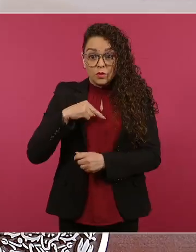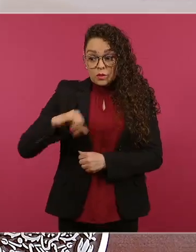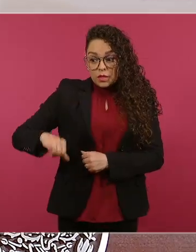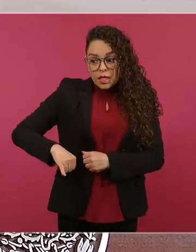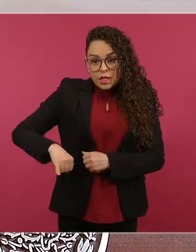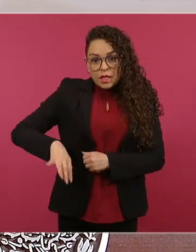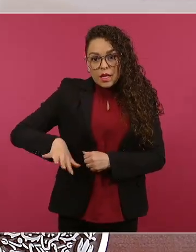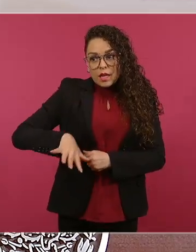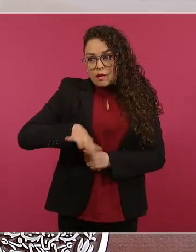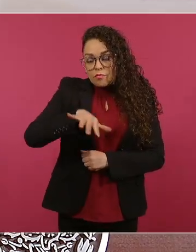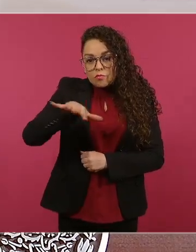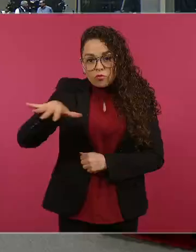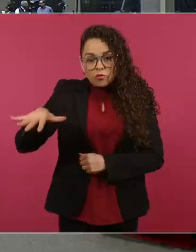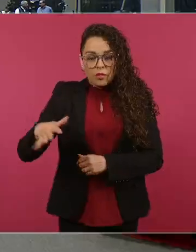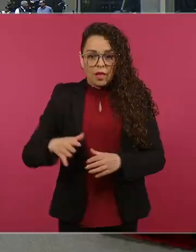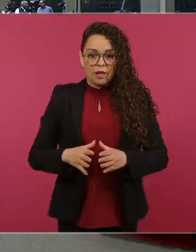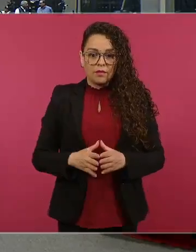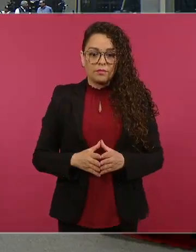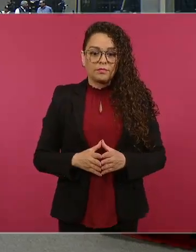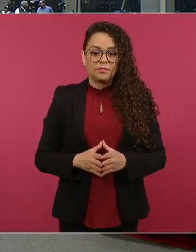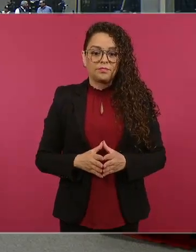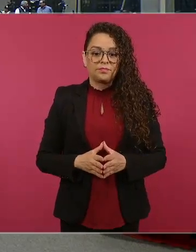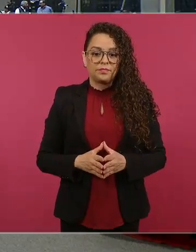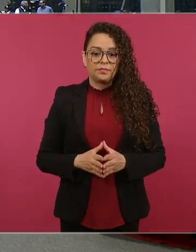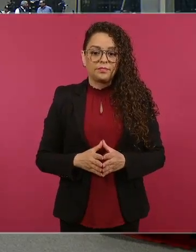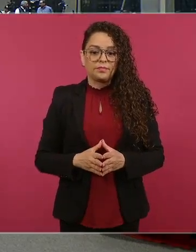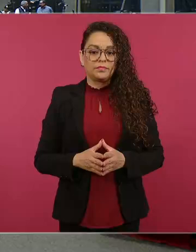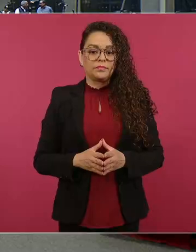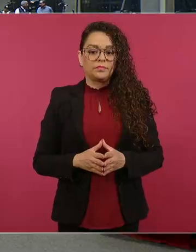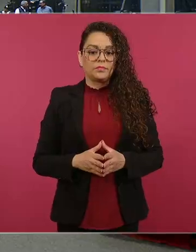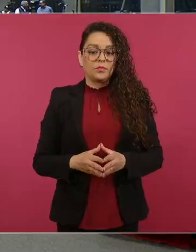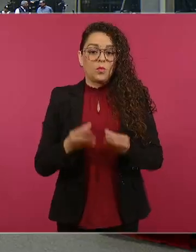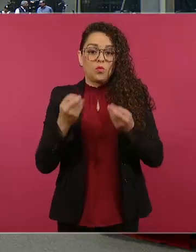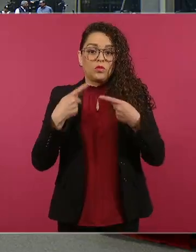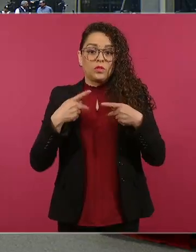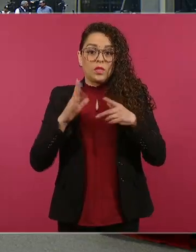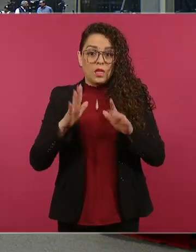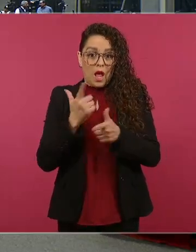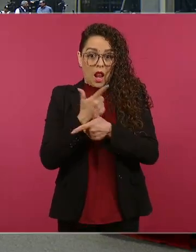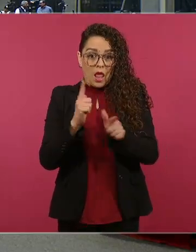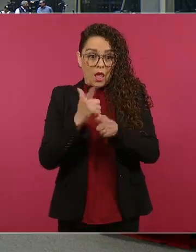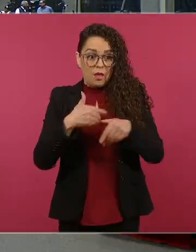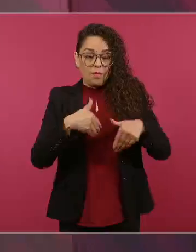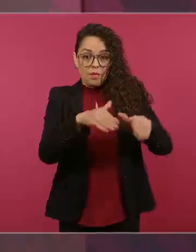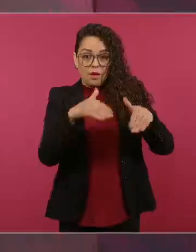¿Cómo aplicar la ley si ya fueron liberados muchos de los implicados en este caso? Es que aunque estén